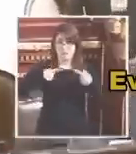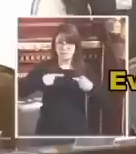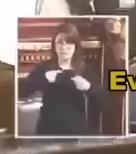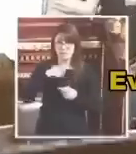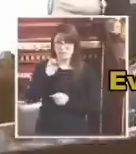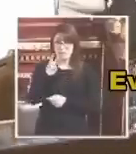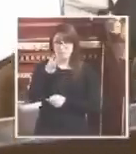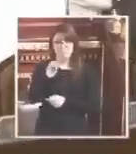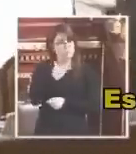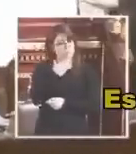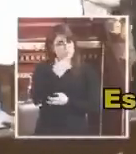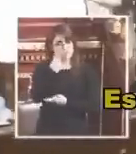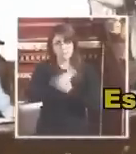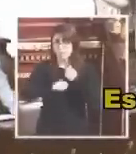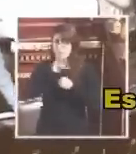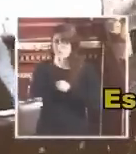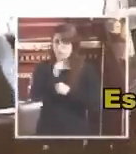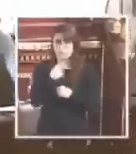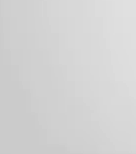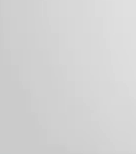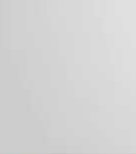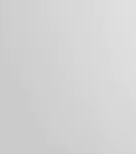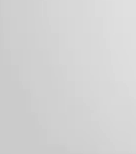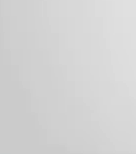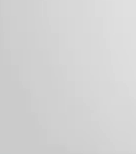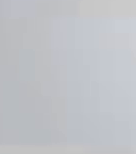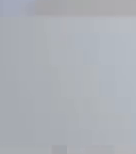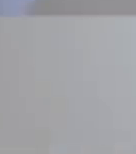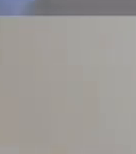en la capital del país es cuántos diputados